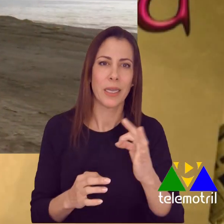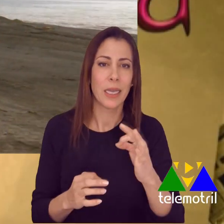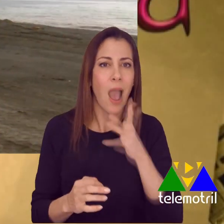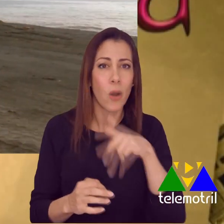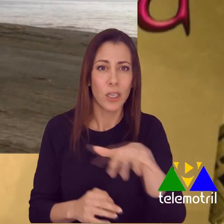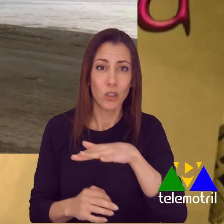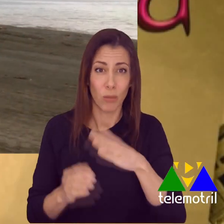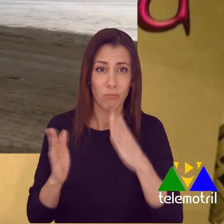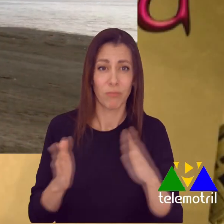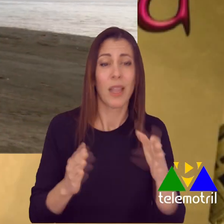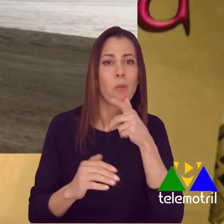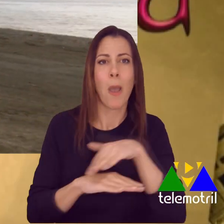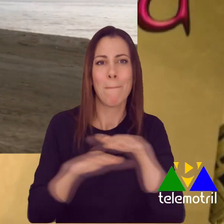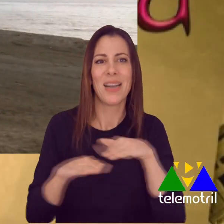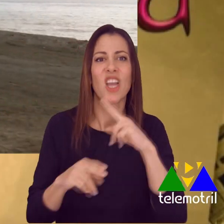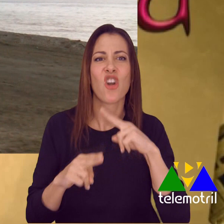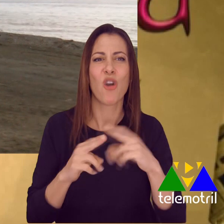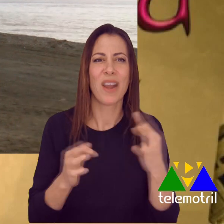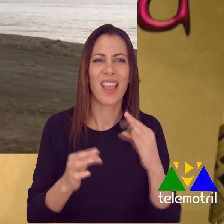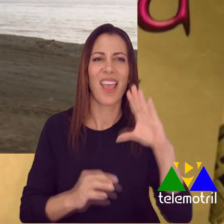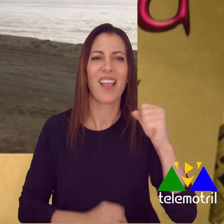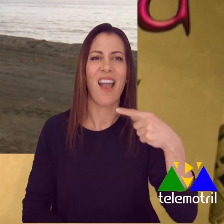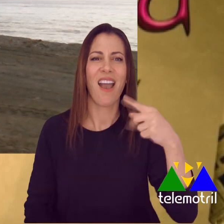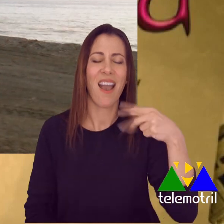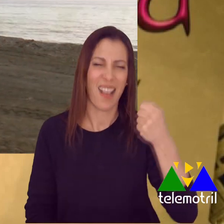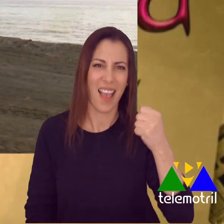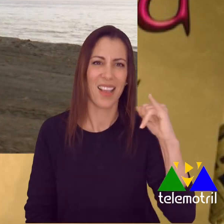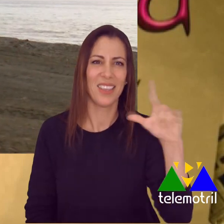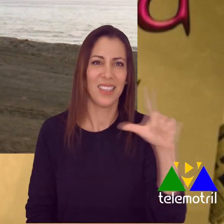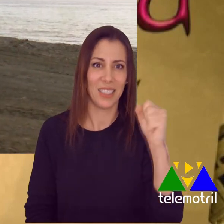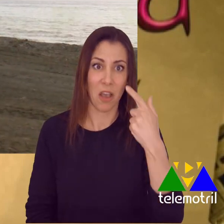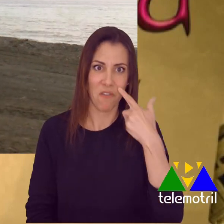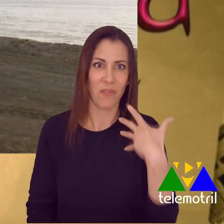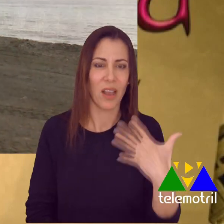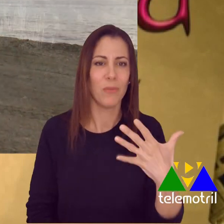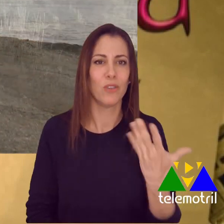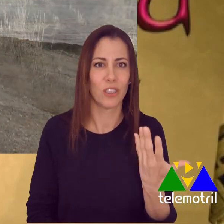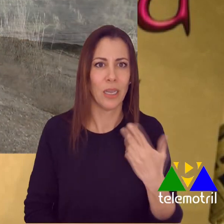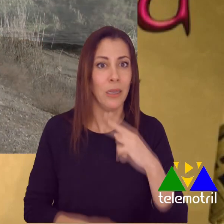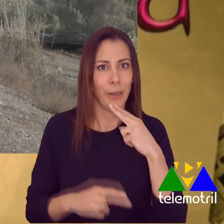se conoce con el nombre de la playa de la Cagailla. La Cagailla famosa. La Cagailla famosa,